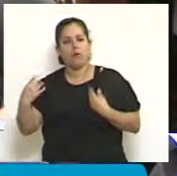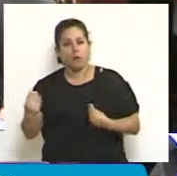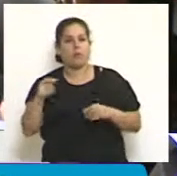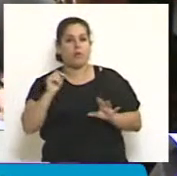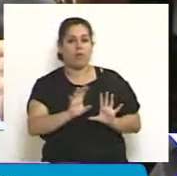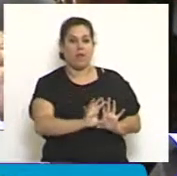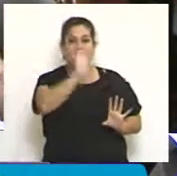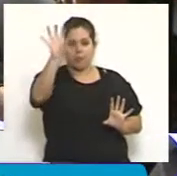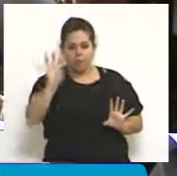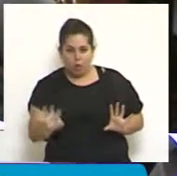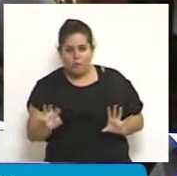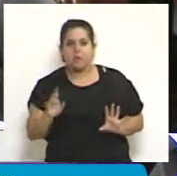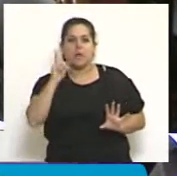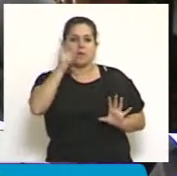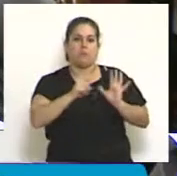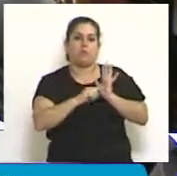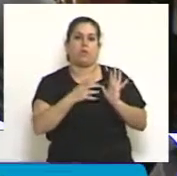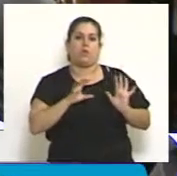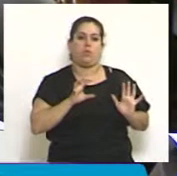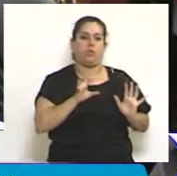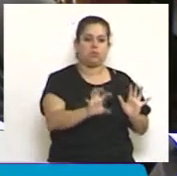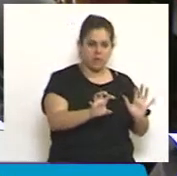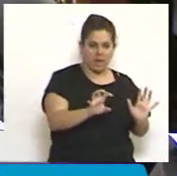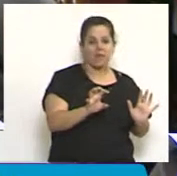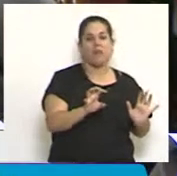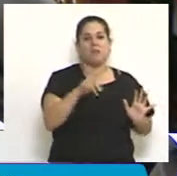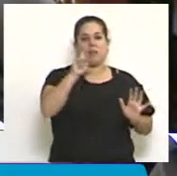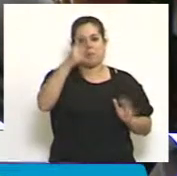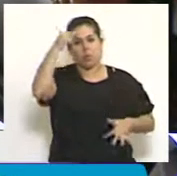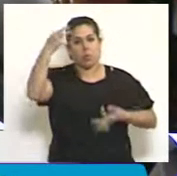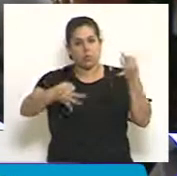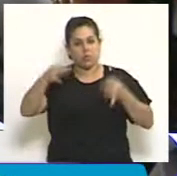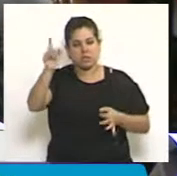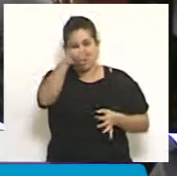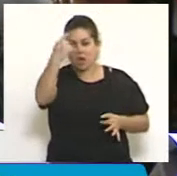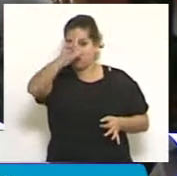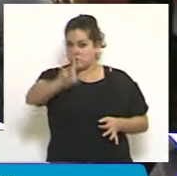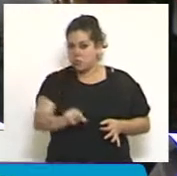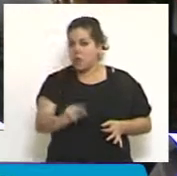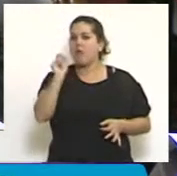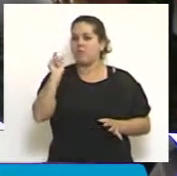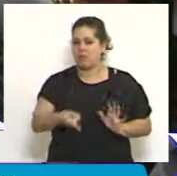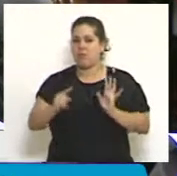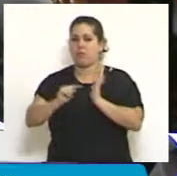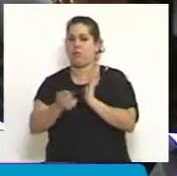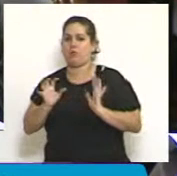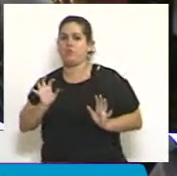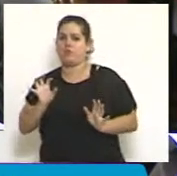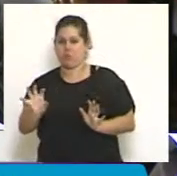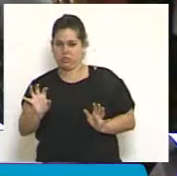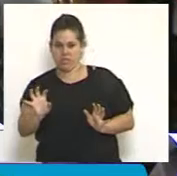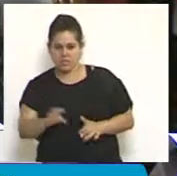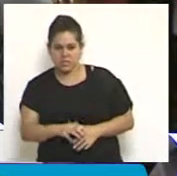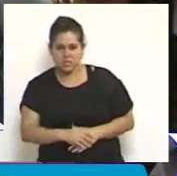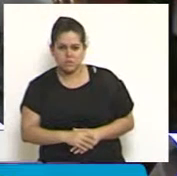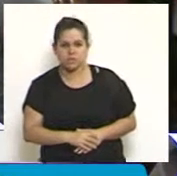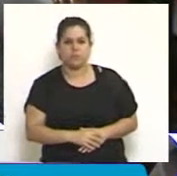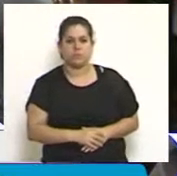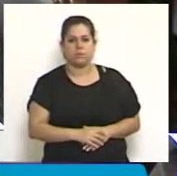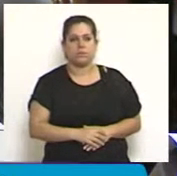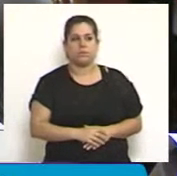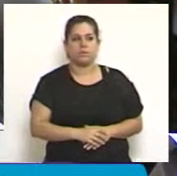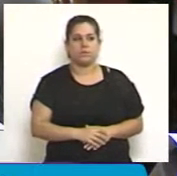causa. Y por último tenemos las Cámaras Nacionales de Apelaciones en lo Penal. La Cámara Nacional de Apelaciones en lo Penal tendrá competencia en el distrito